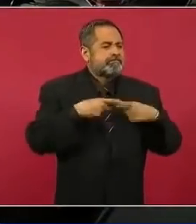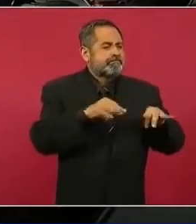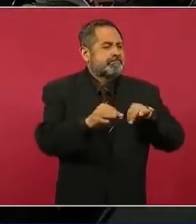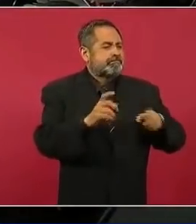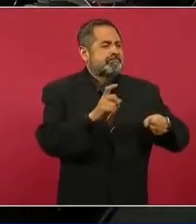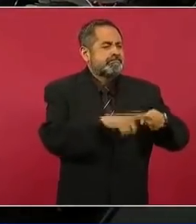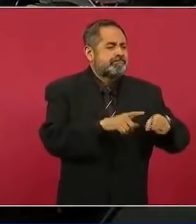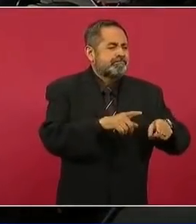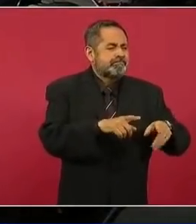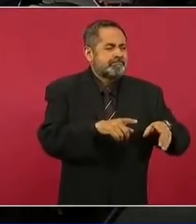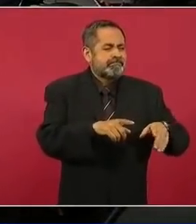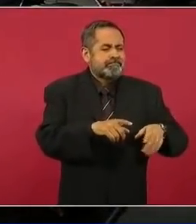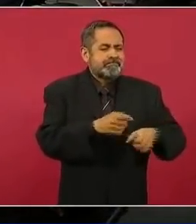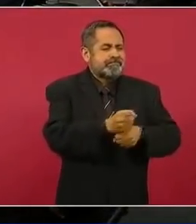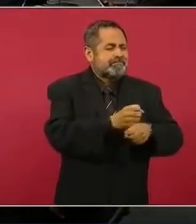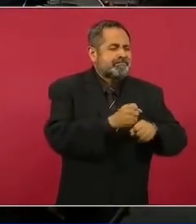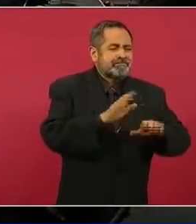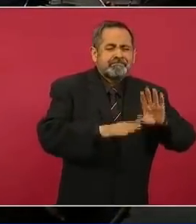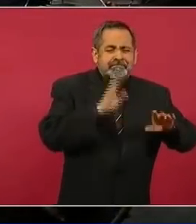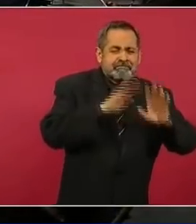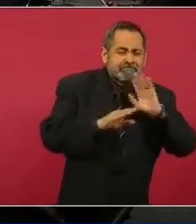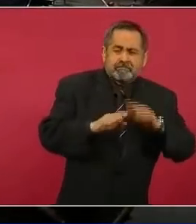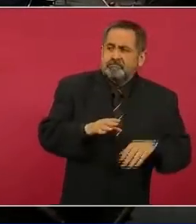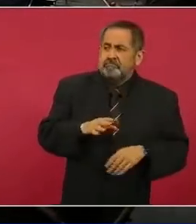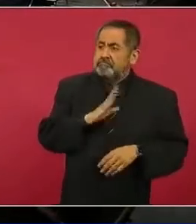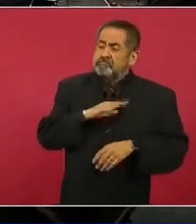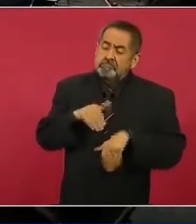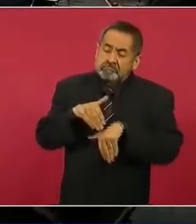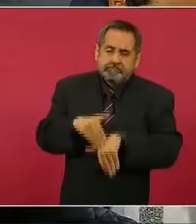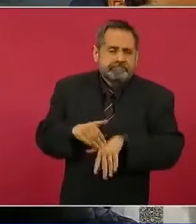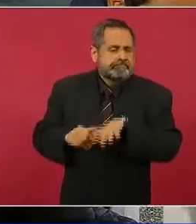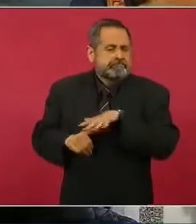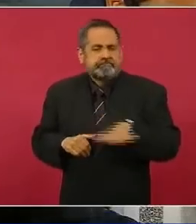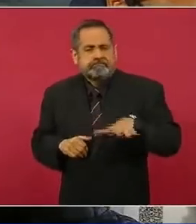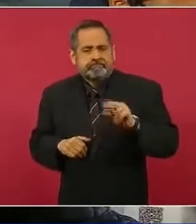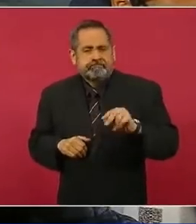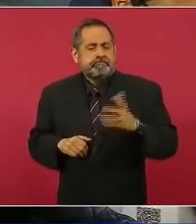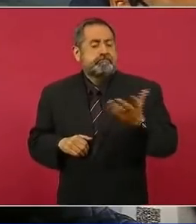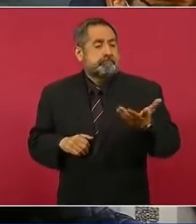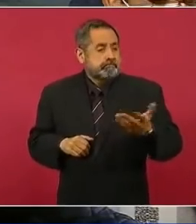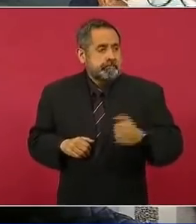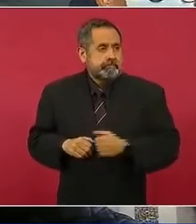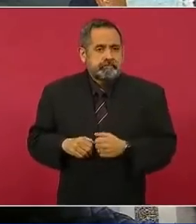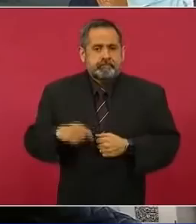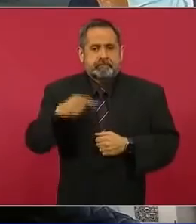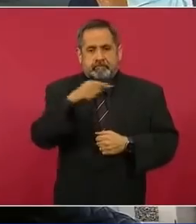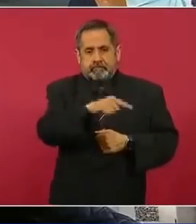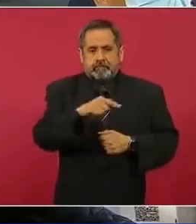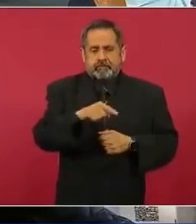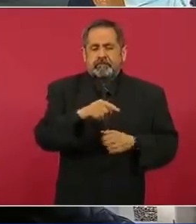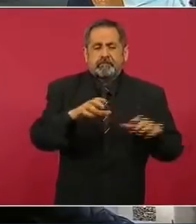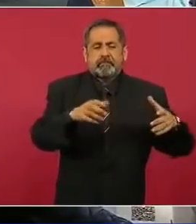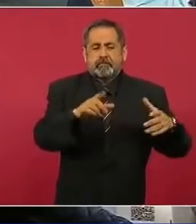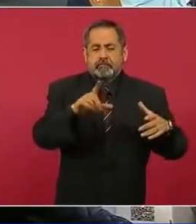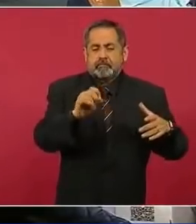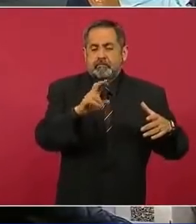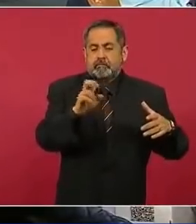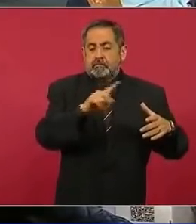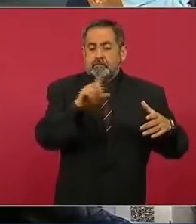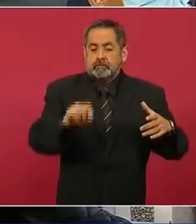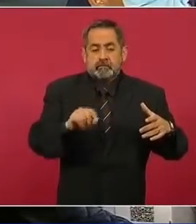se dobla. Señor secretario, ¿sabía usted que Lorenzo Córdoba y 10 consejeros se dieron